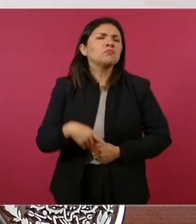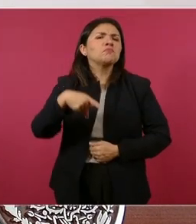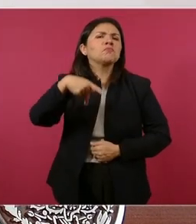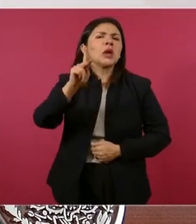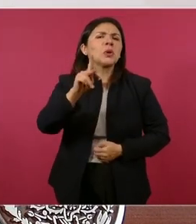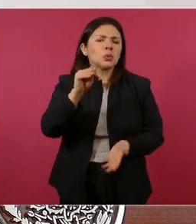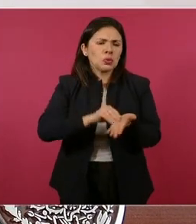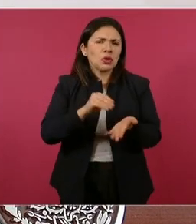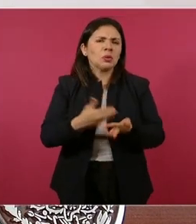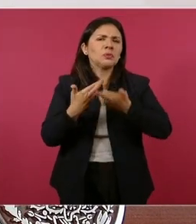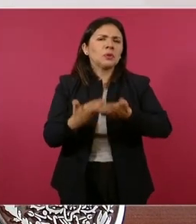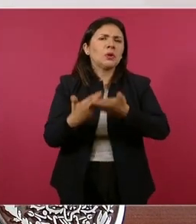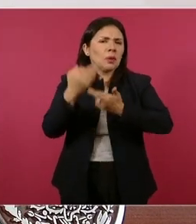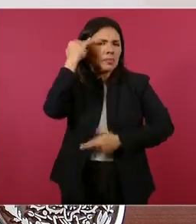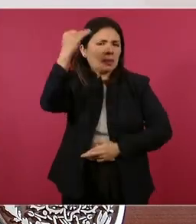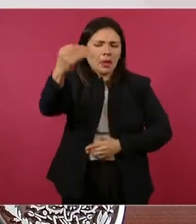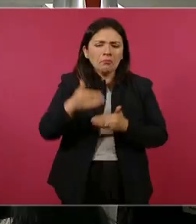todavía hay tiempo.